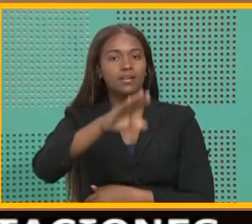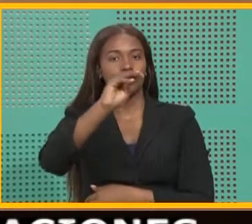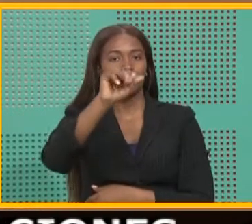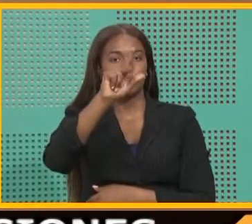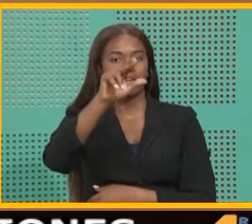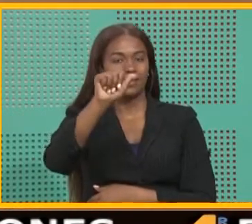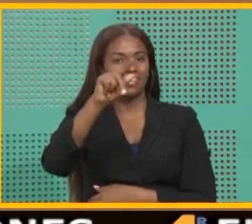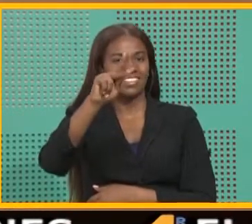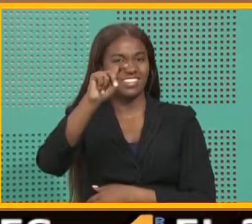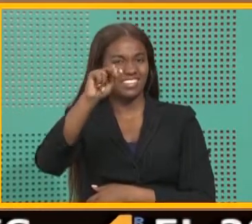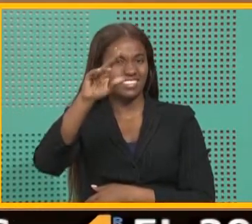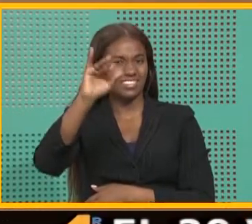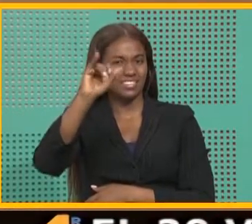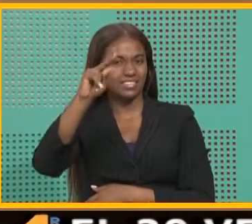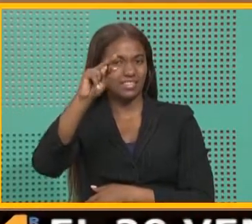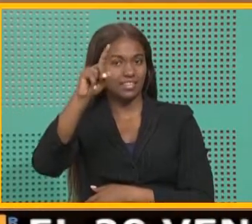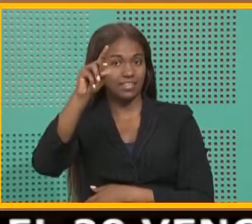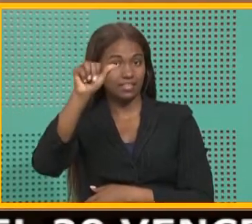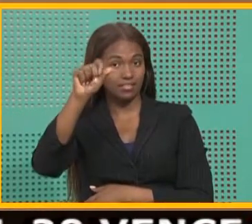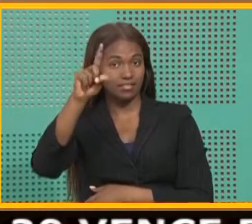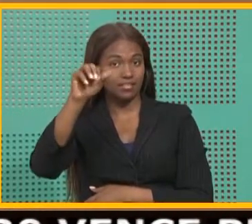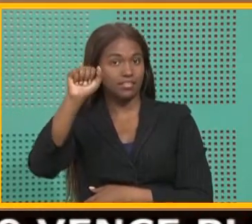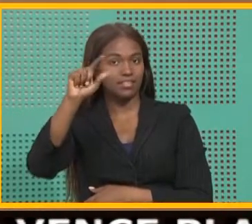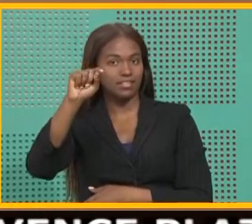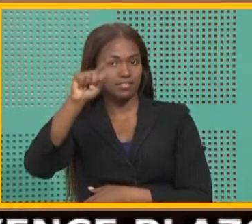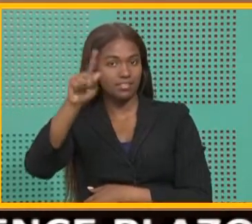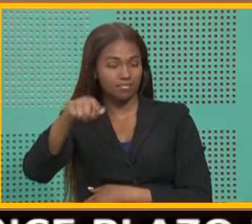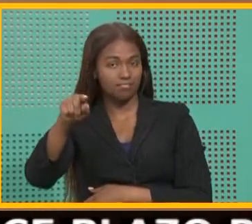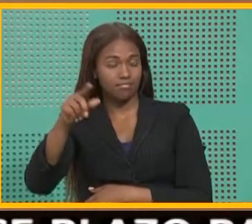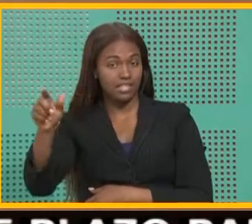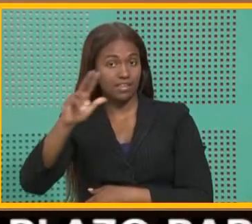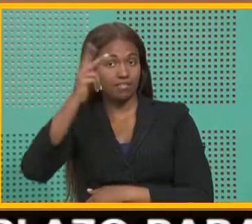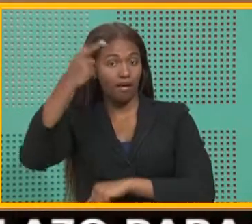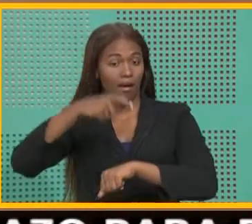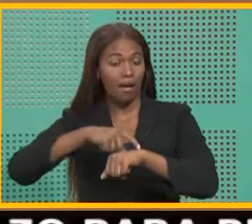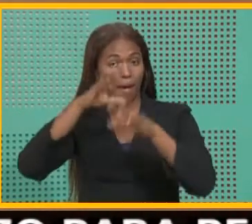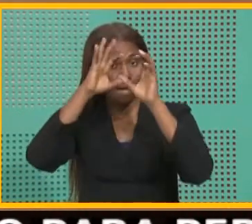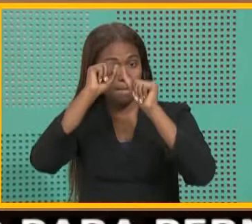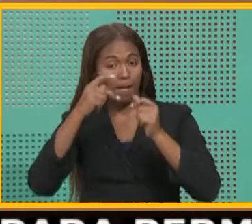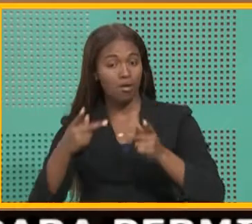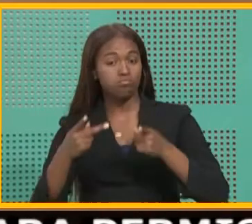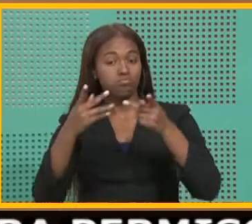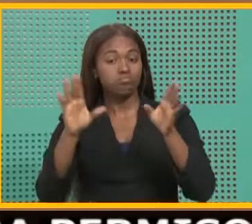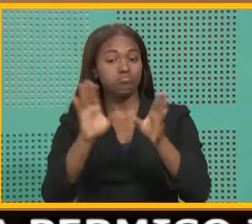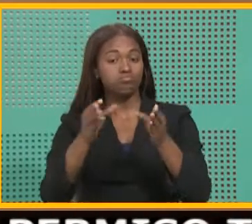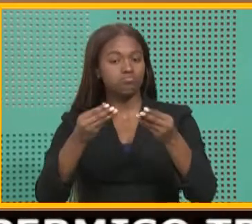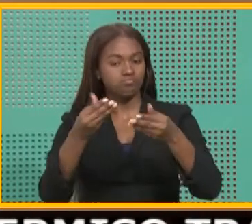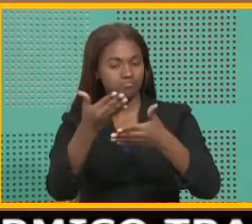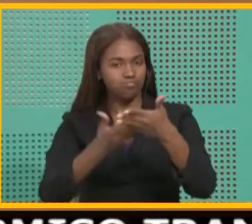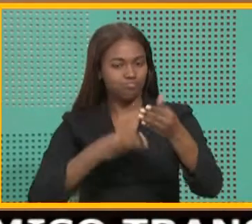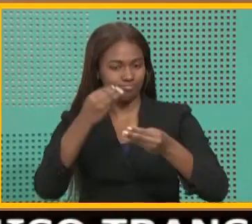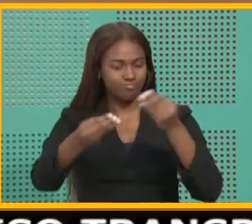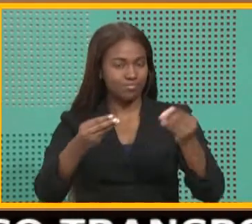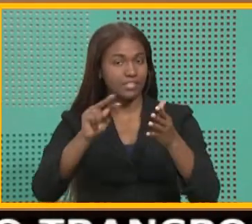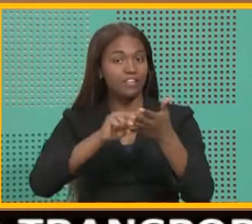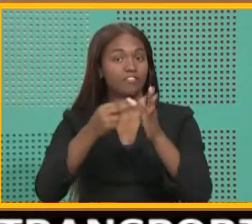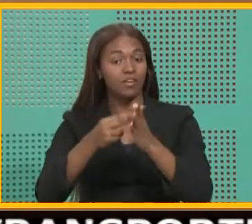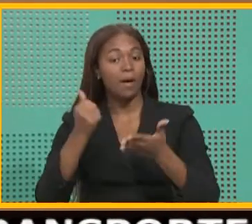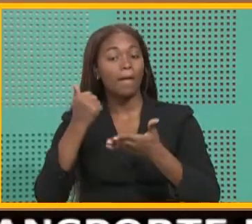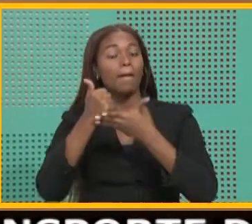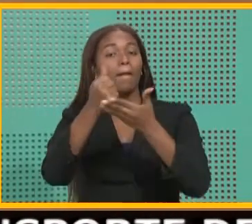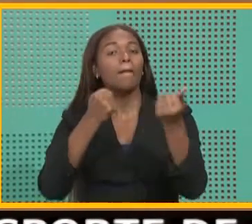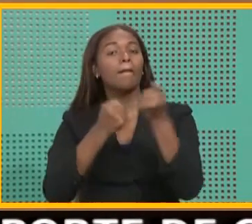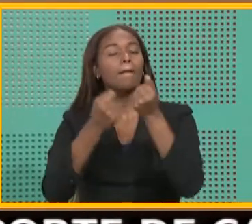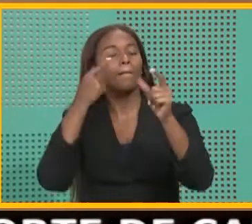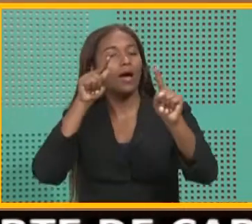Trinidad Sánchez. Esta es la tercera entrega de títulos que realiza el jefe del Estado en la provincia, lo que significa que se trabaja para alcanzar la